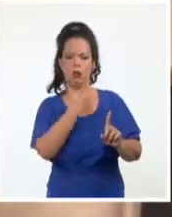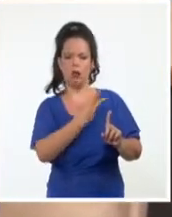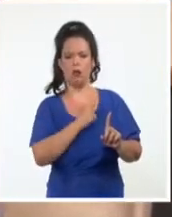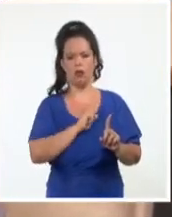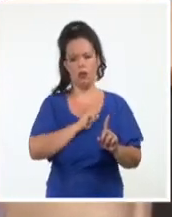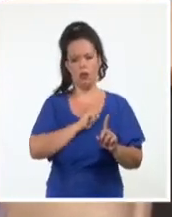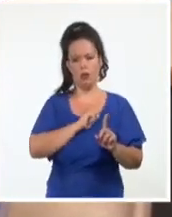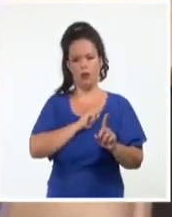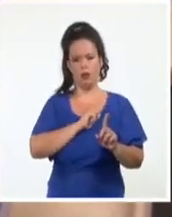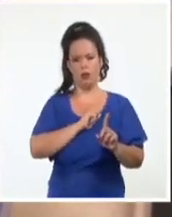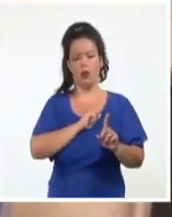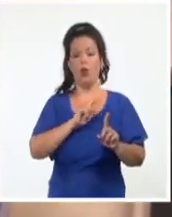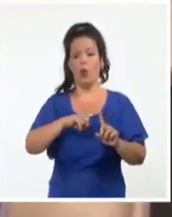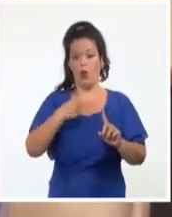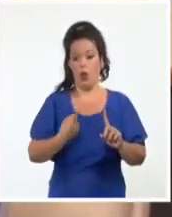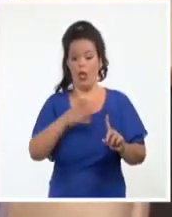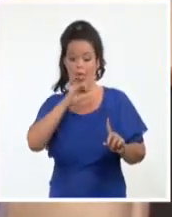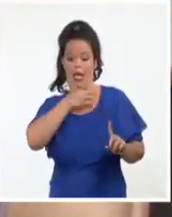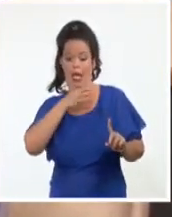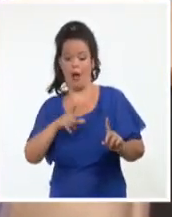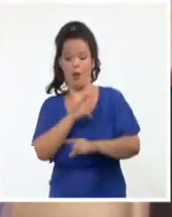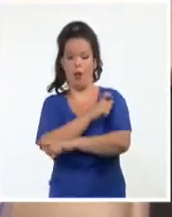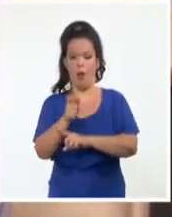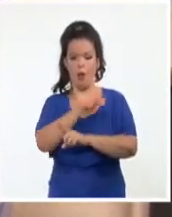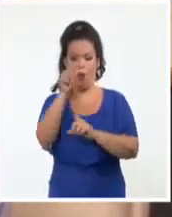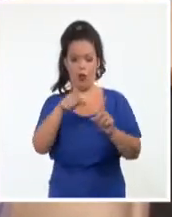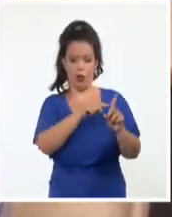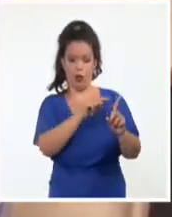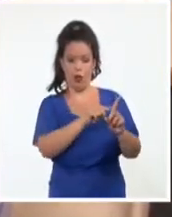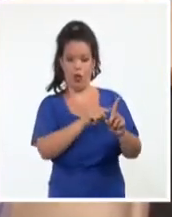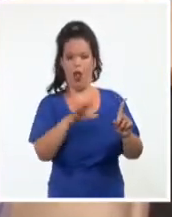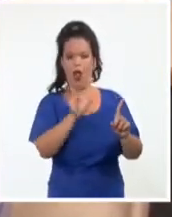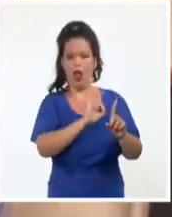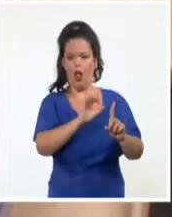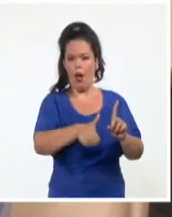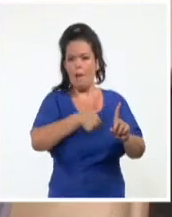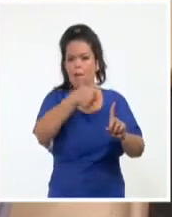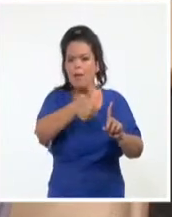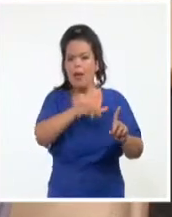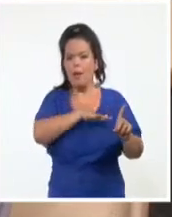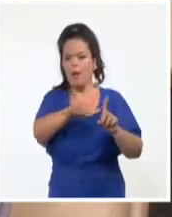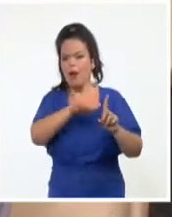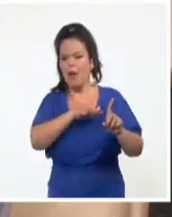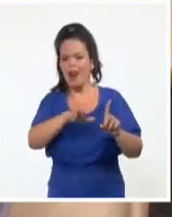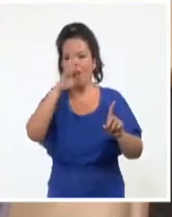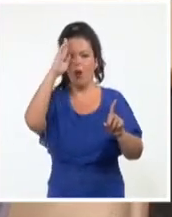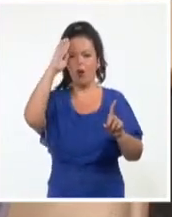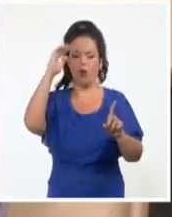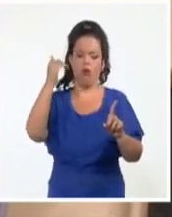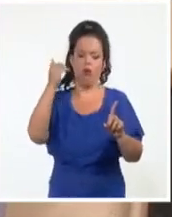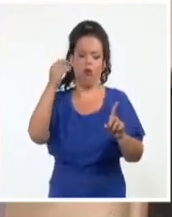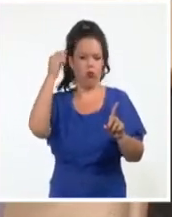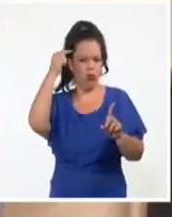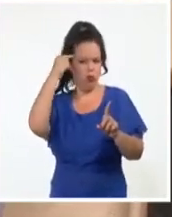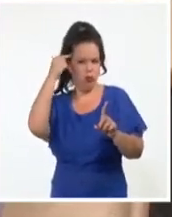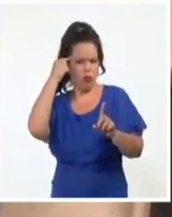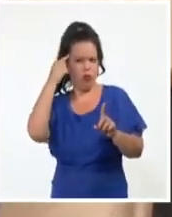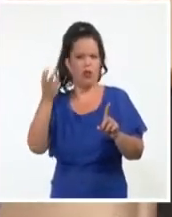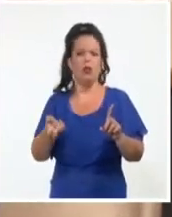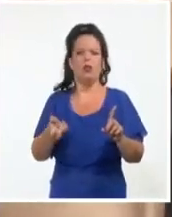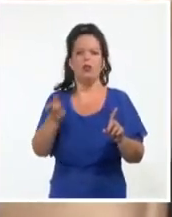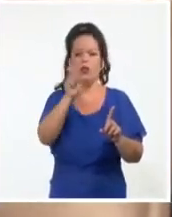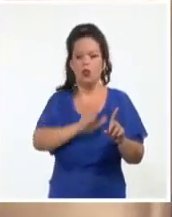si no preparamos bien a los profesores como ciudadanos, con ese concepto de ciudadanía, las condiciones nuestras, no vamos a lograr